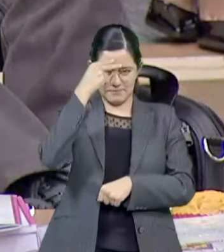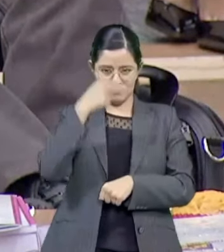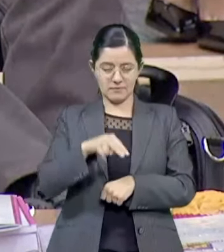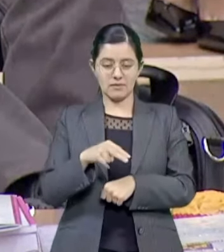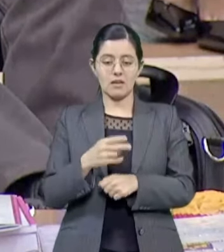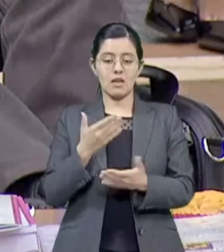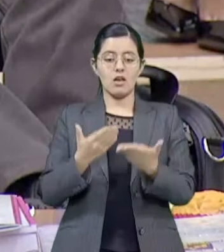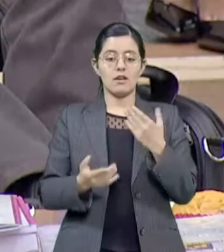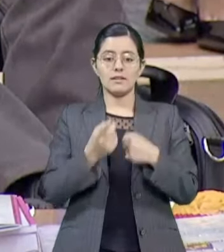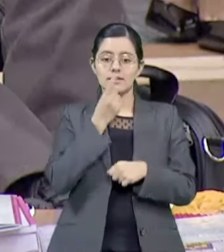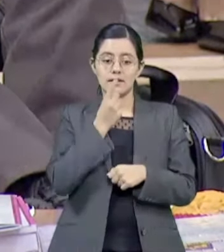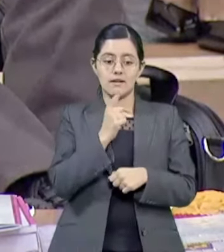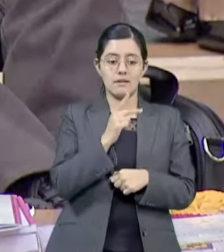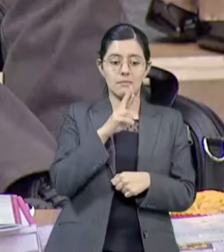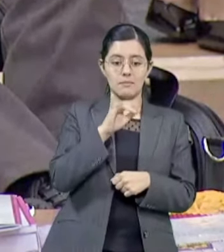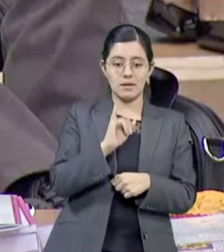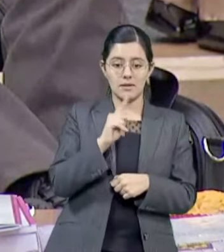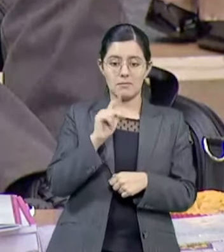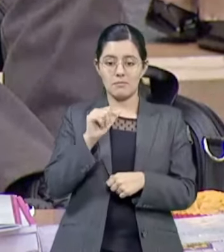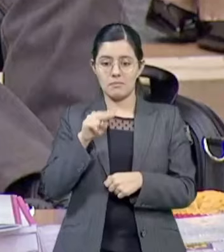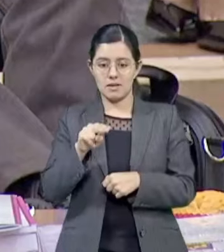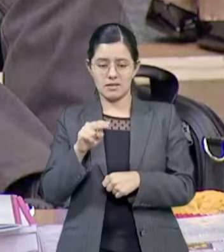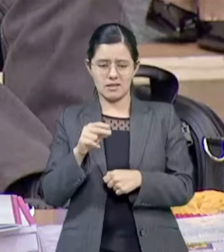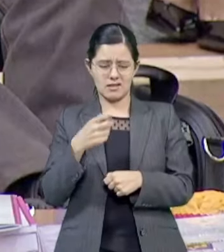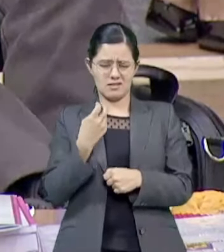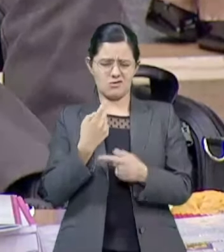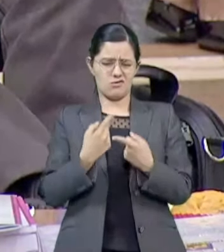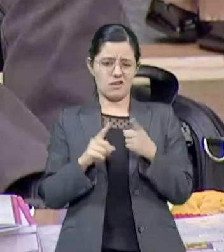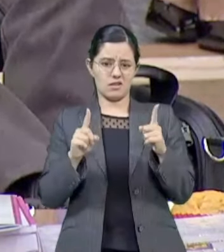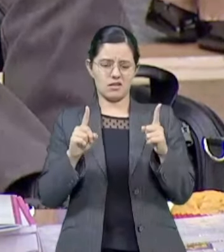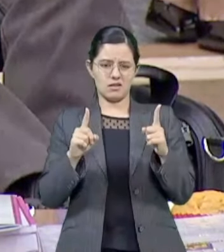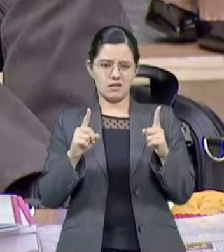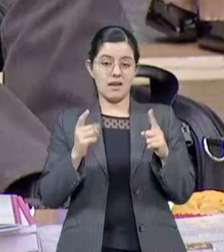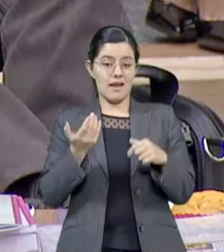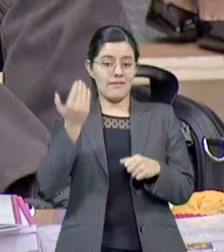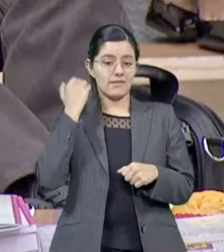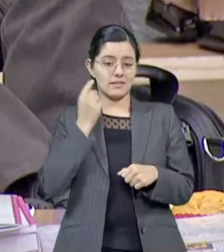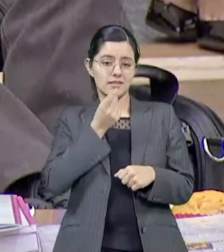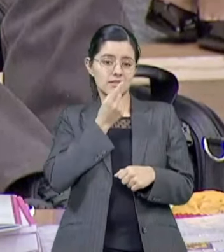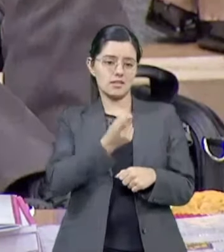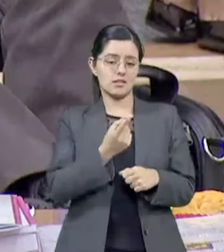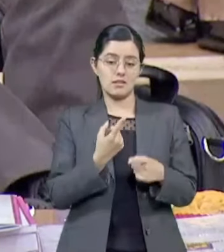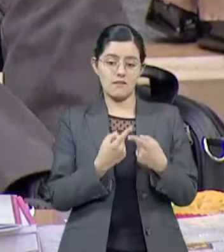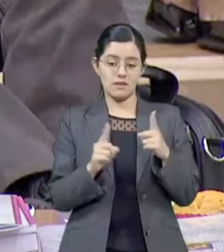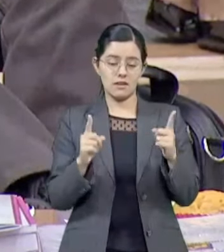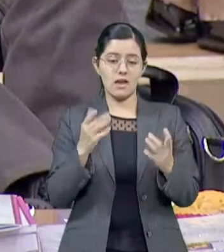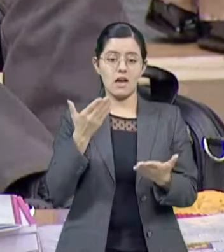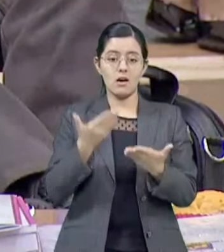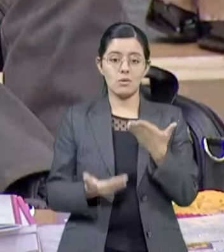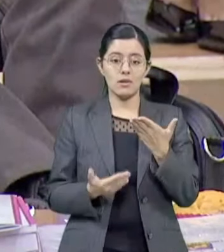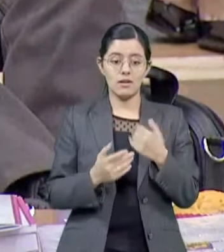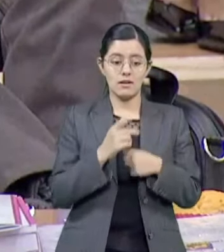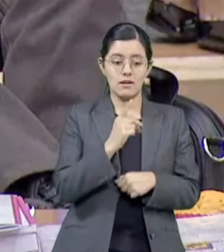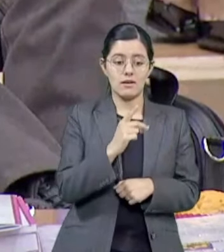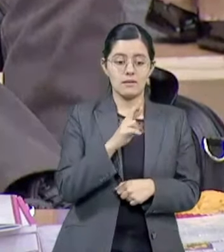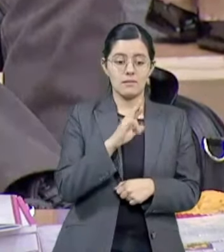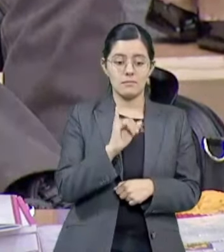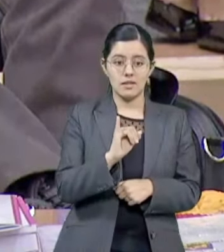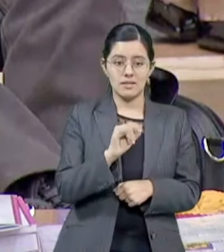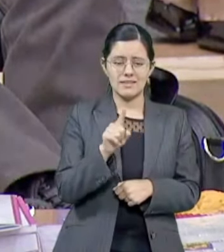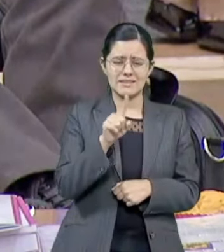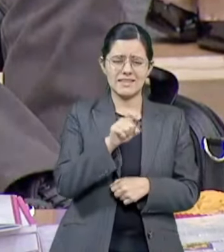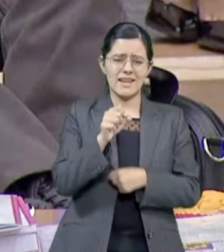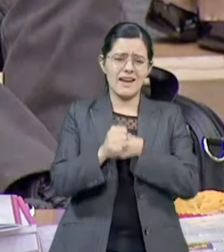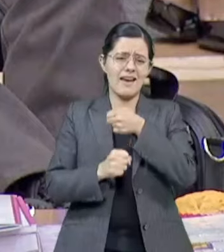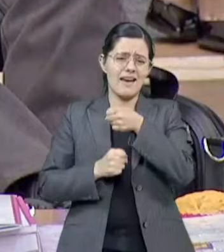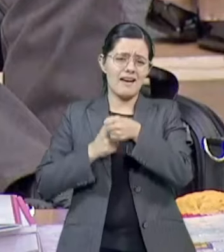que era diferente, ya que quiere aquí su medicina, que decían que eran diferentes, hoy el PRI, con casi 100 años